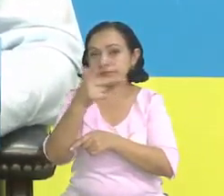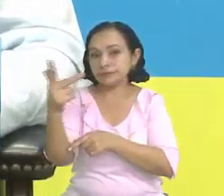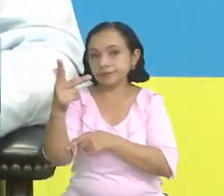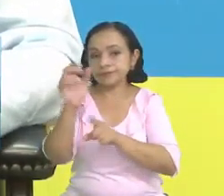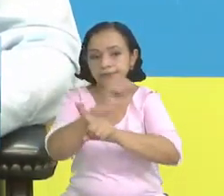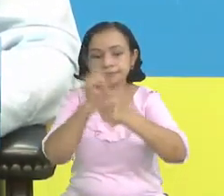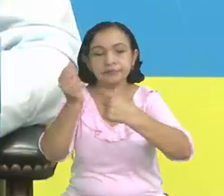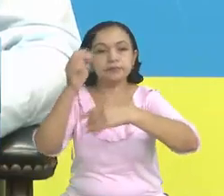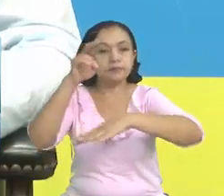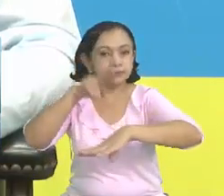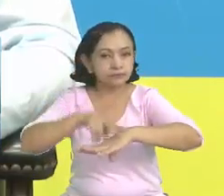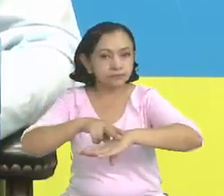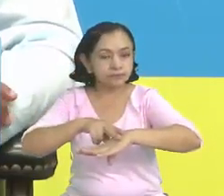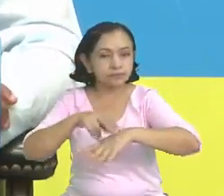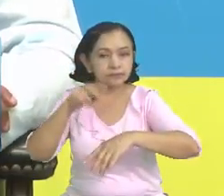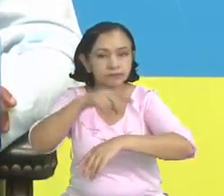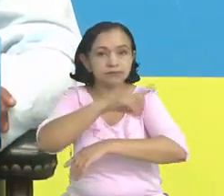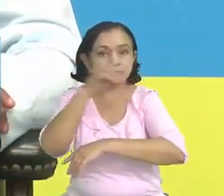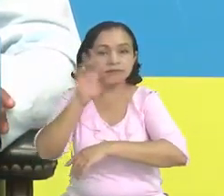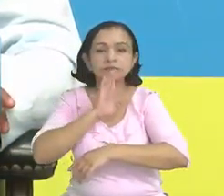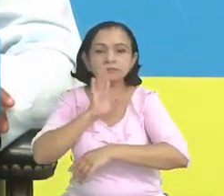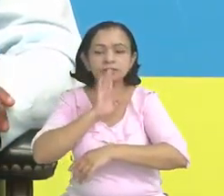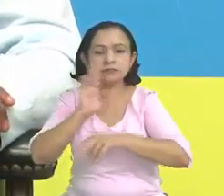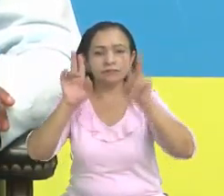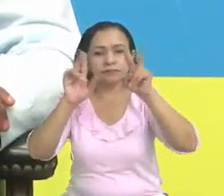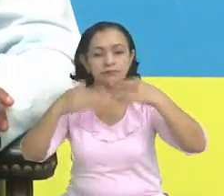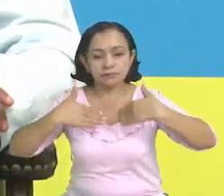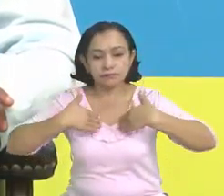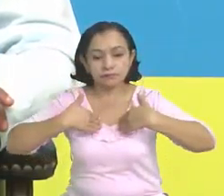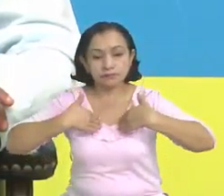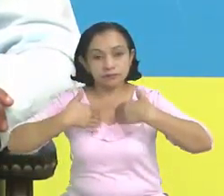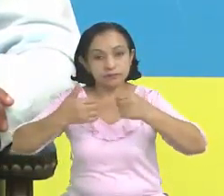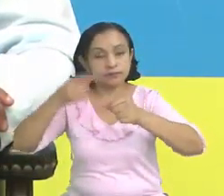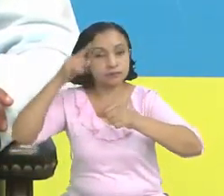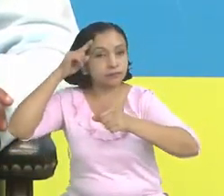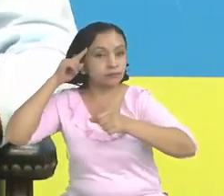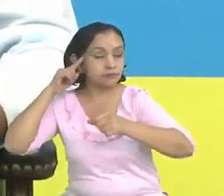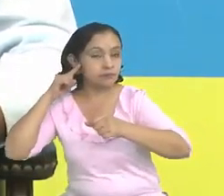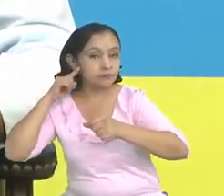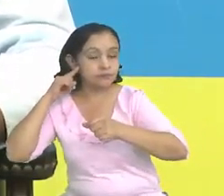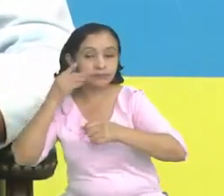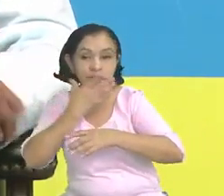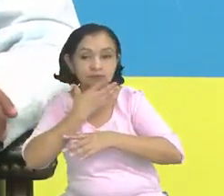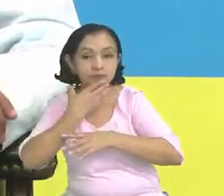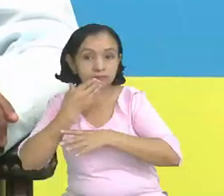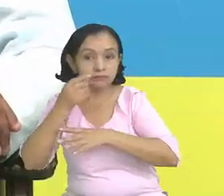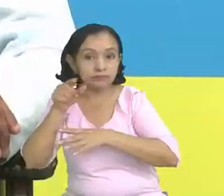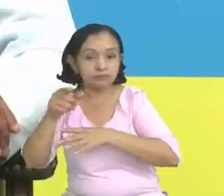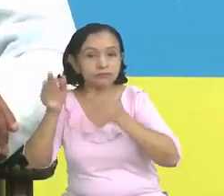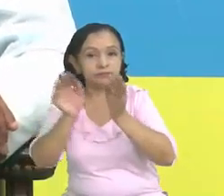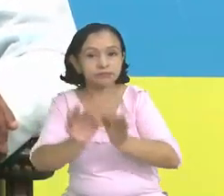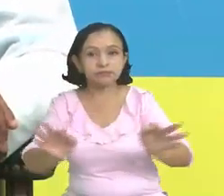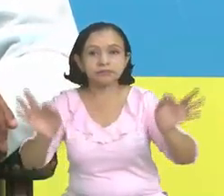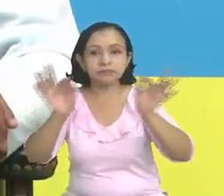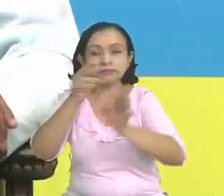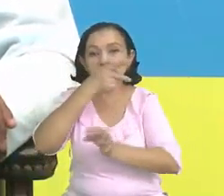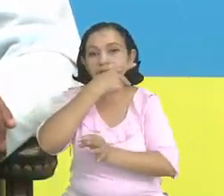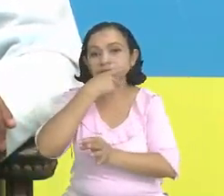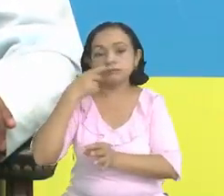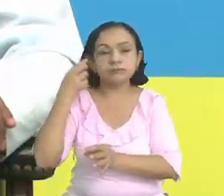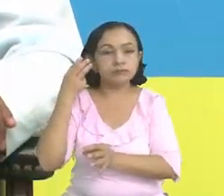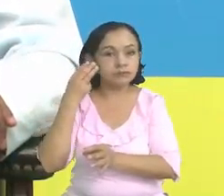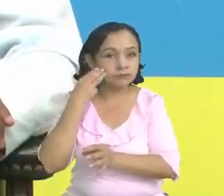canal de la Asamblea Nacional. Hoy estamos hablando sobre la salud mental en los adolescentes. Importante, padres de familia,